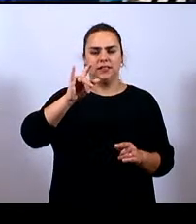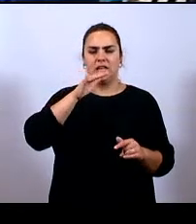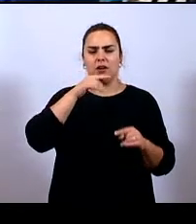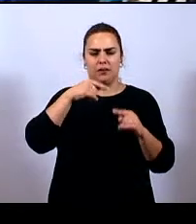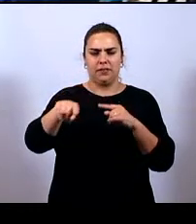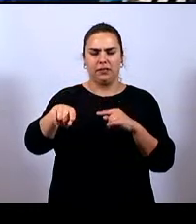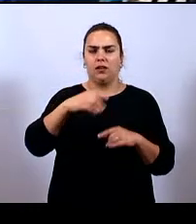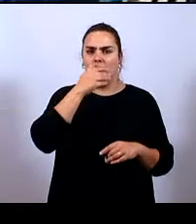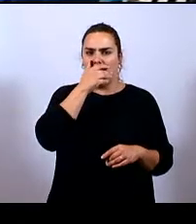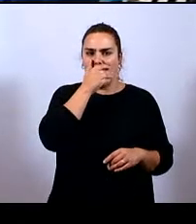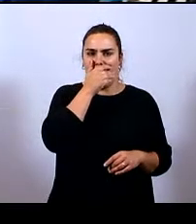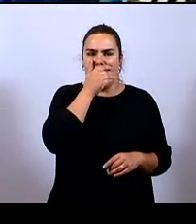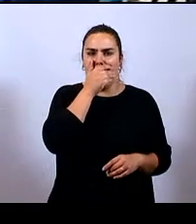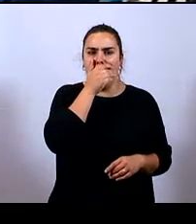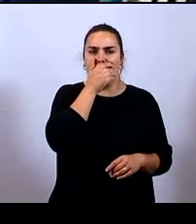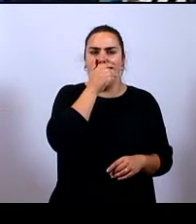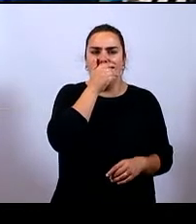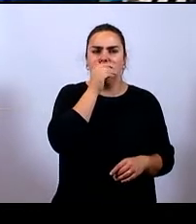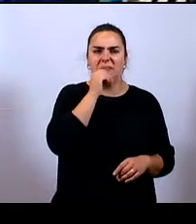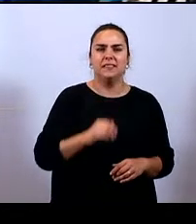Ah, Podiex. Sí, Podiex.